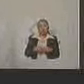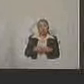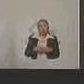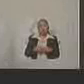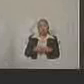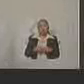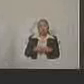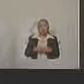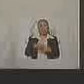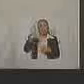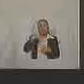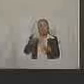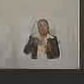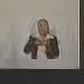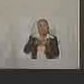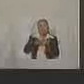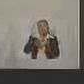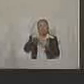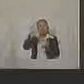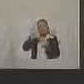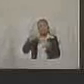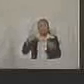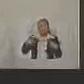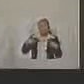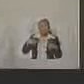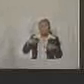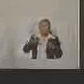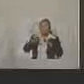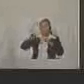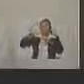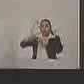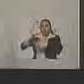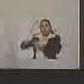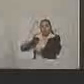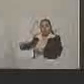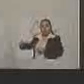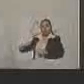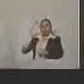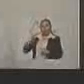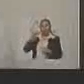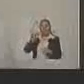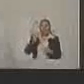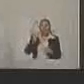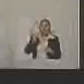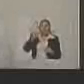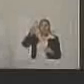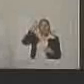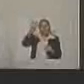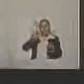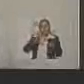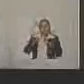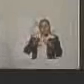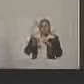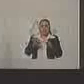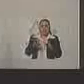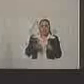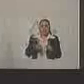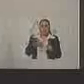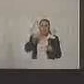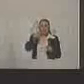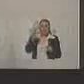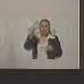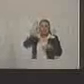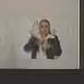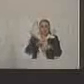ayudar mucho tanto para el tema del ambulantaje como para el tema de aquellos pequeños empresarios que quieran iniciar en su propia